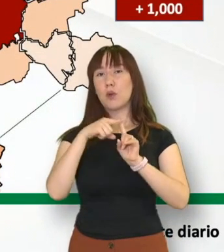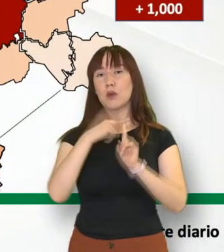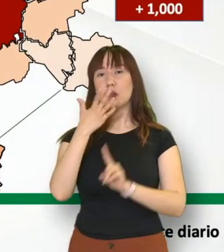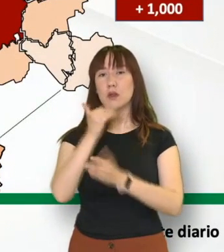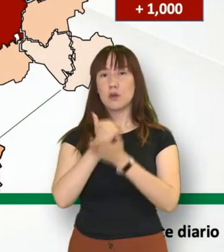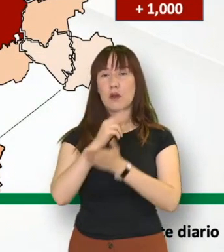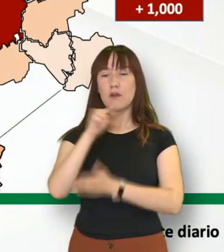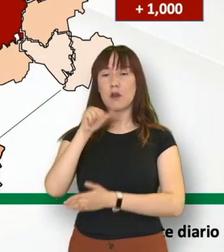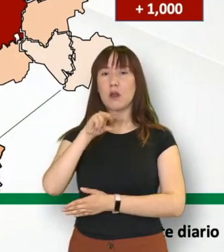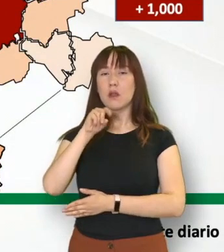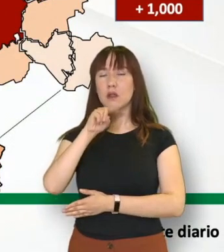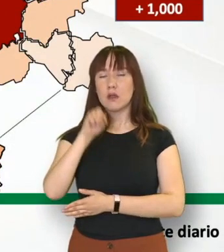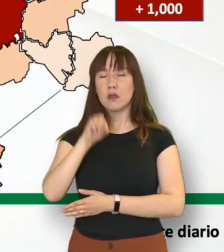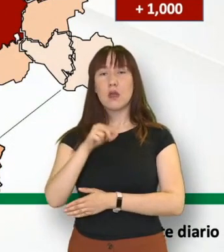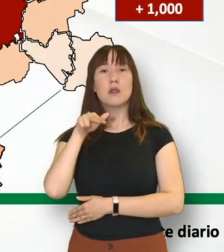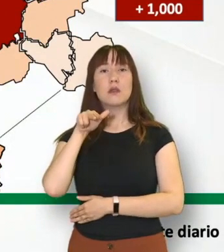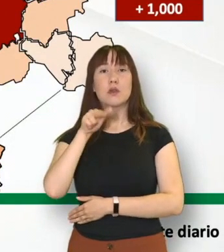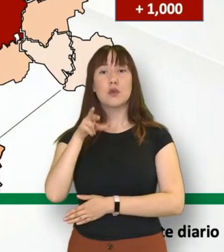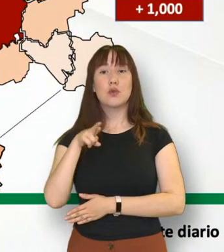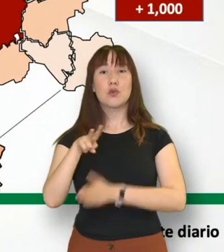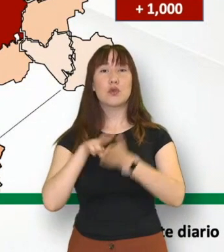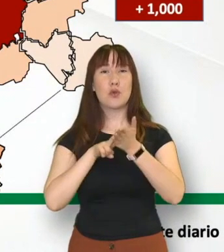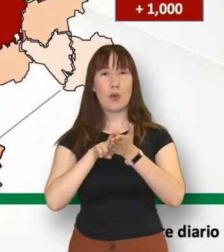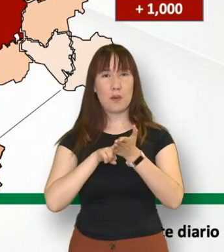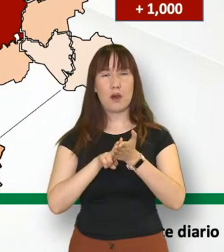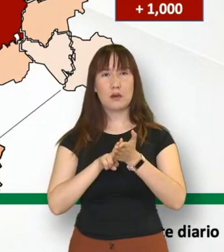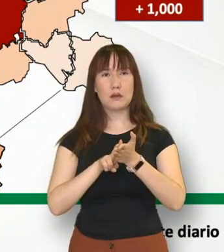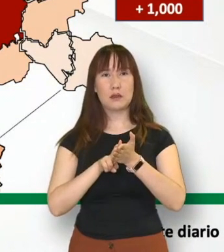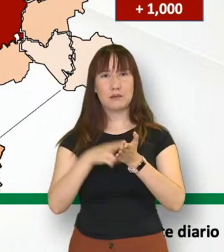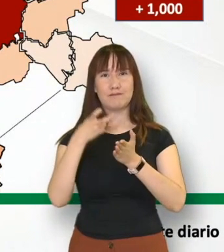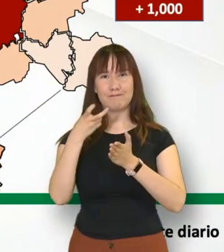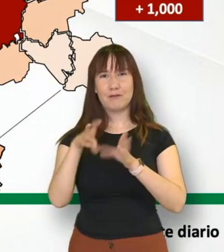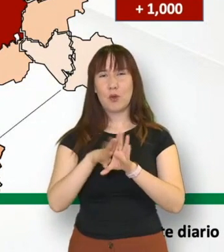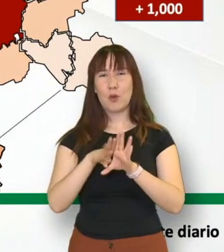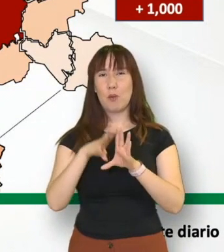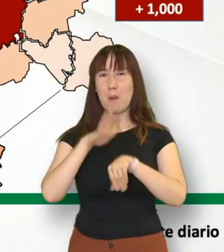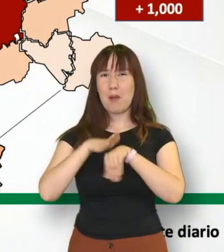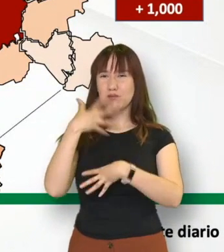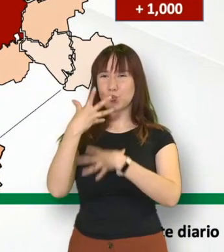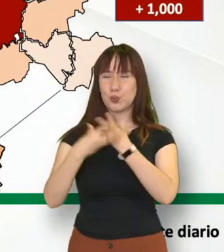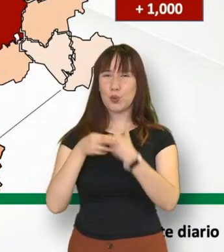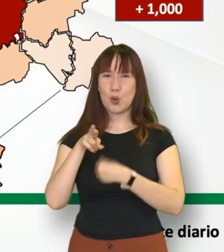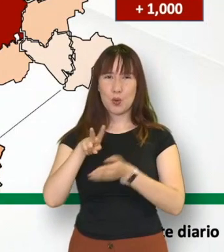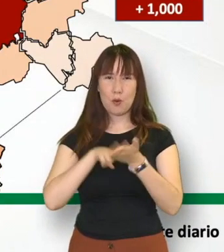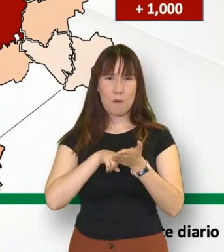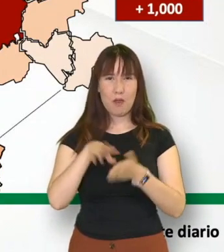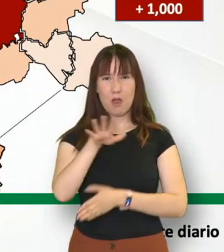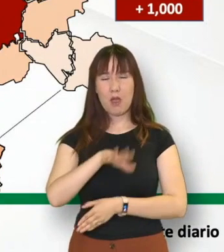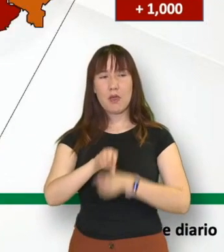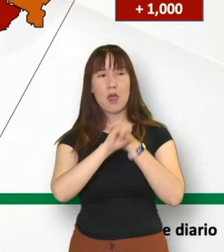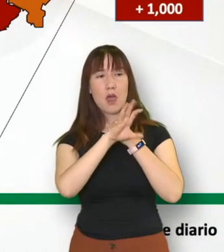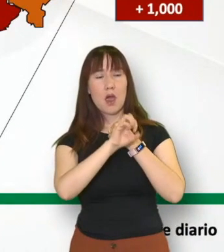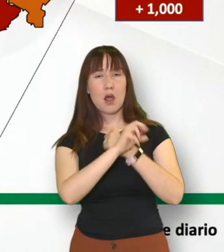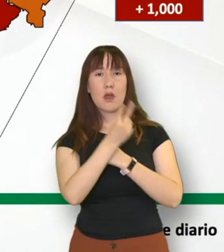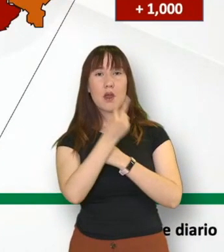Ciudad Fernández, 18 en Río Verde, que son los que nos han estado dando pues esta transmisión prioritariamente, también Cárdenas con 2